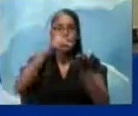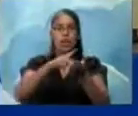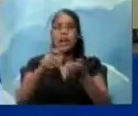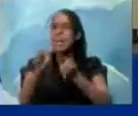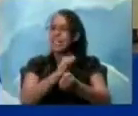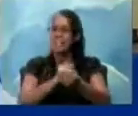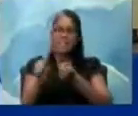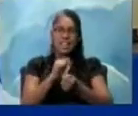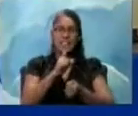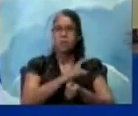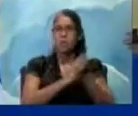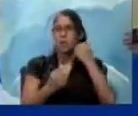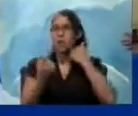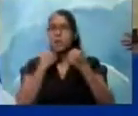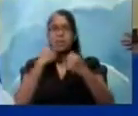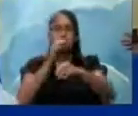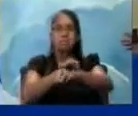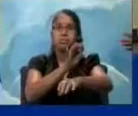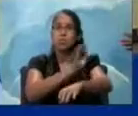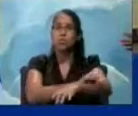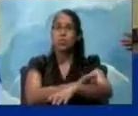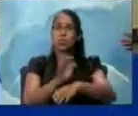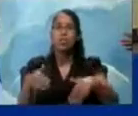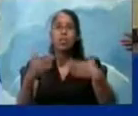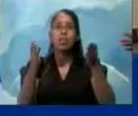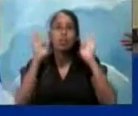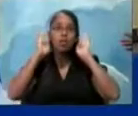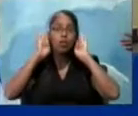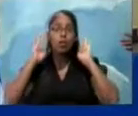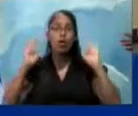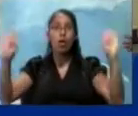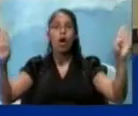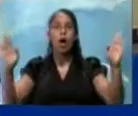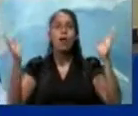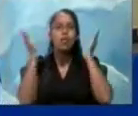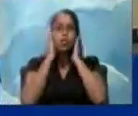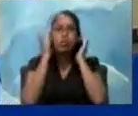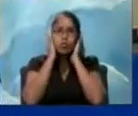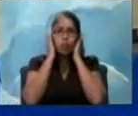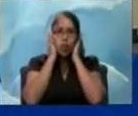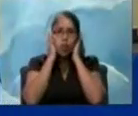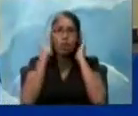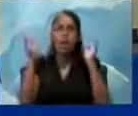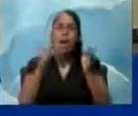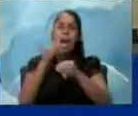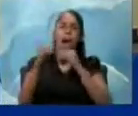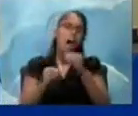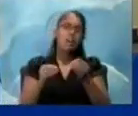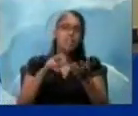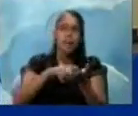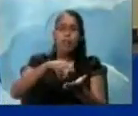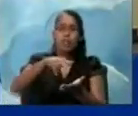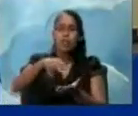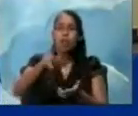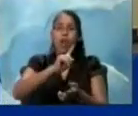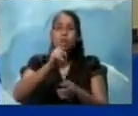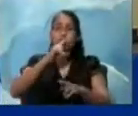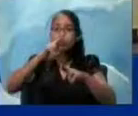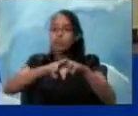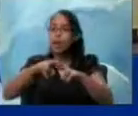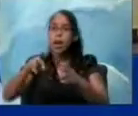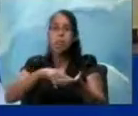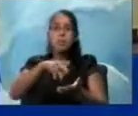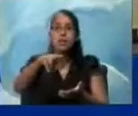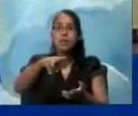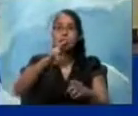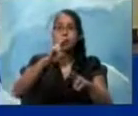los leprosos, le da el oído a los sordos, hace andar a los paralíticos?